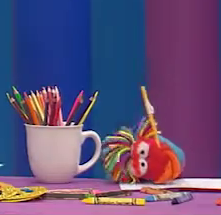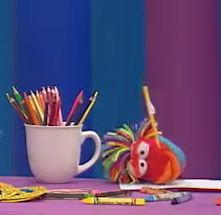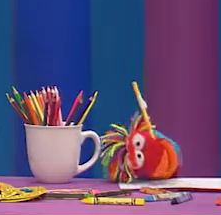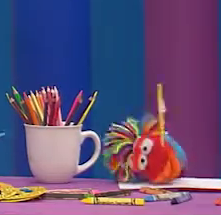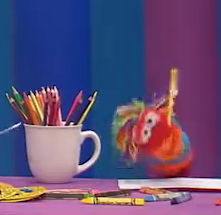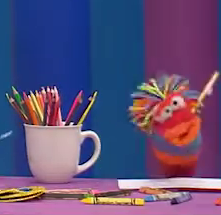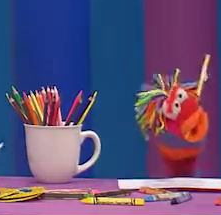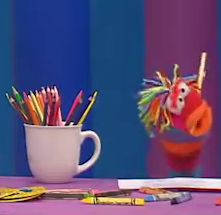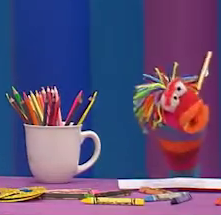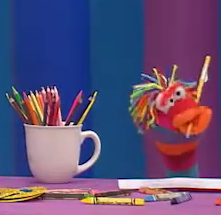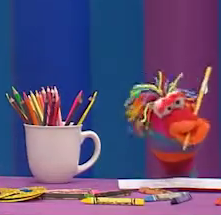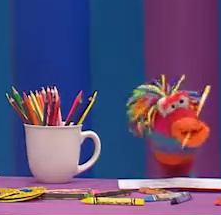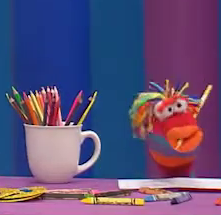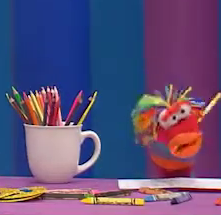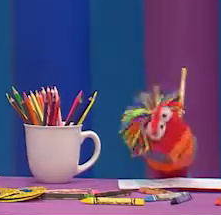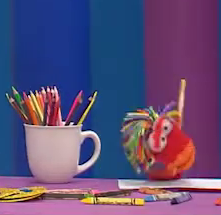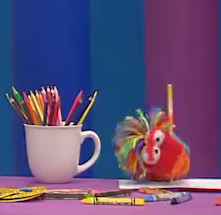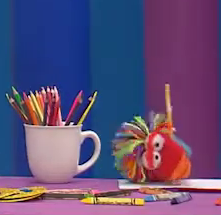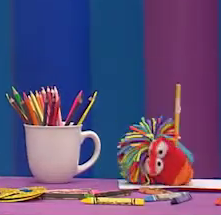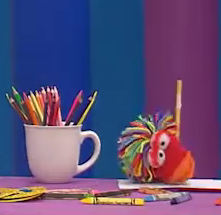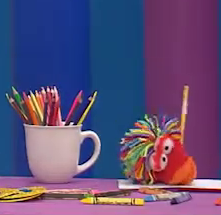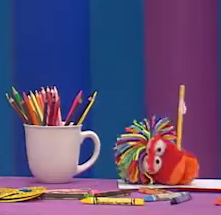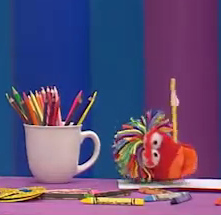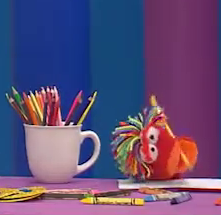Acuérdate que tienes que dividirlo, ¿Ton? Sí.